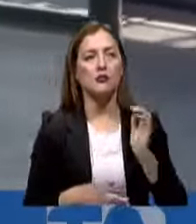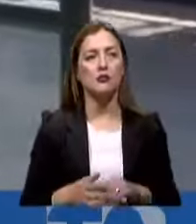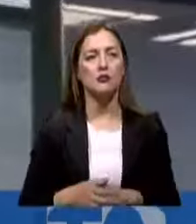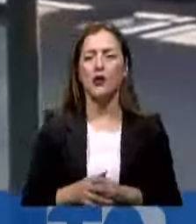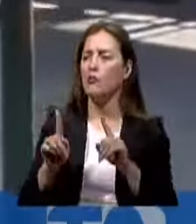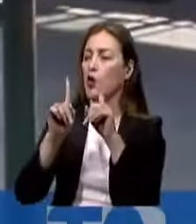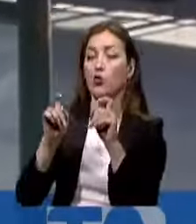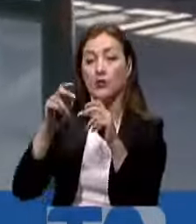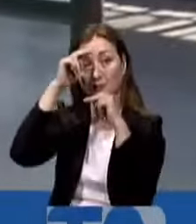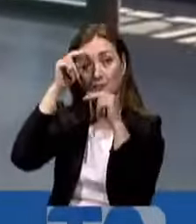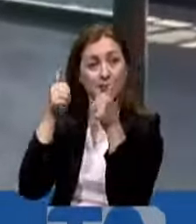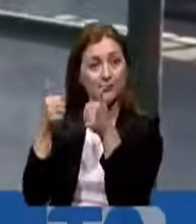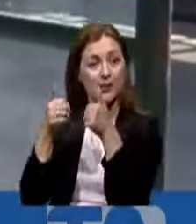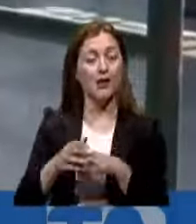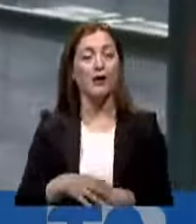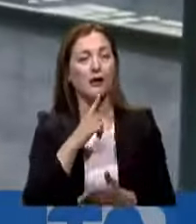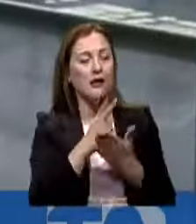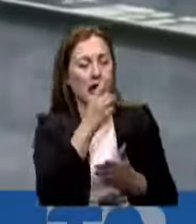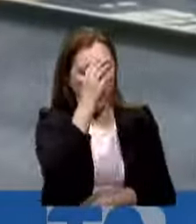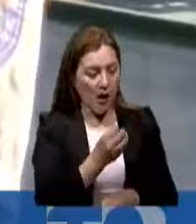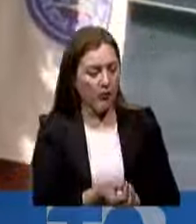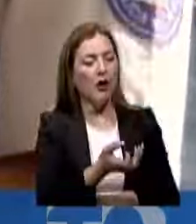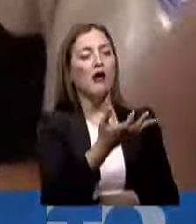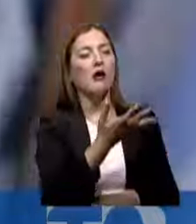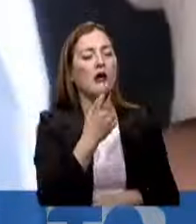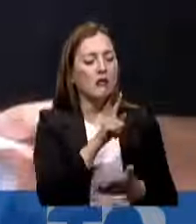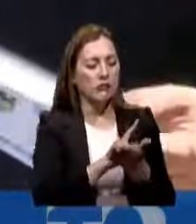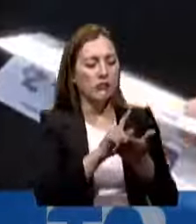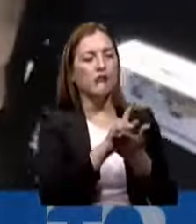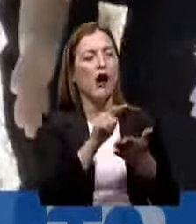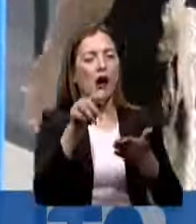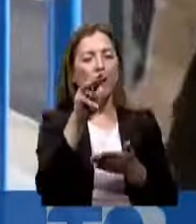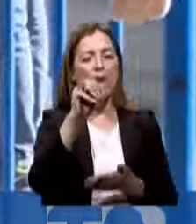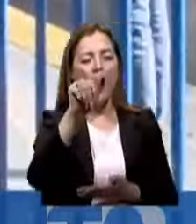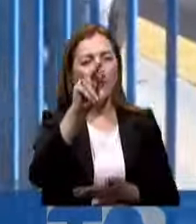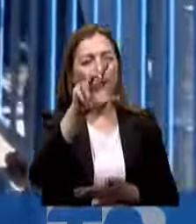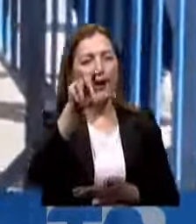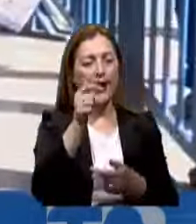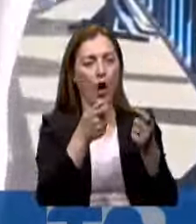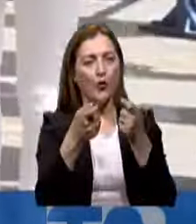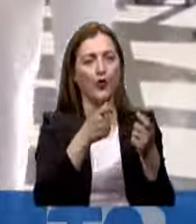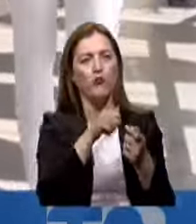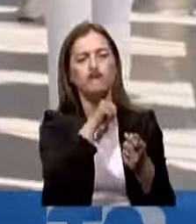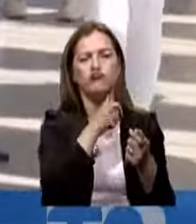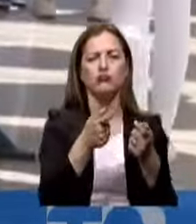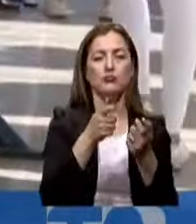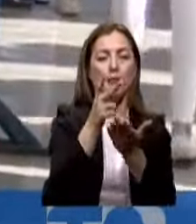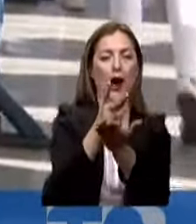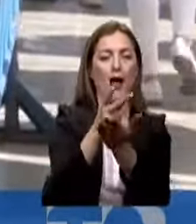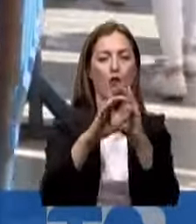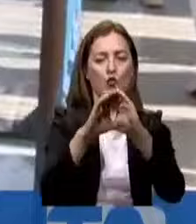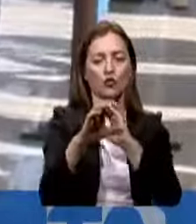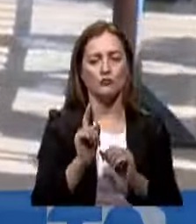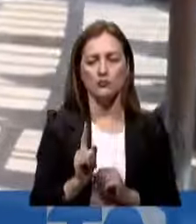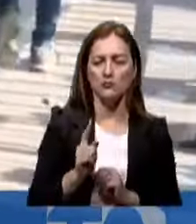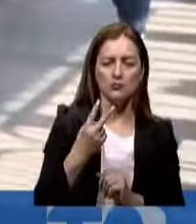noticias. Sí, muy buenos días, efectivamente el distrito Manuela Sáenz al momento se encuentra realizando operativos de control antidelincuencial en las paradas de buses con la